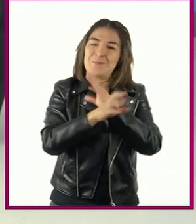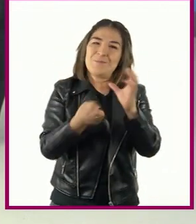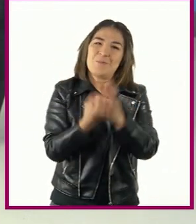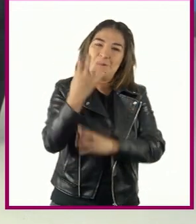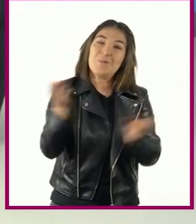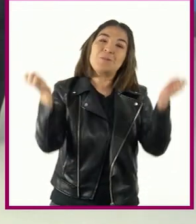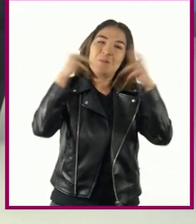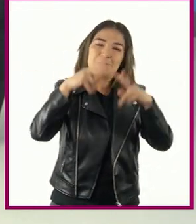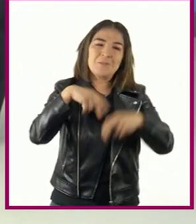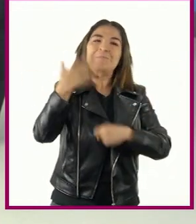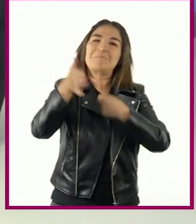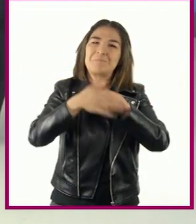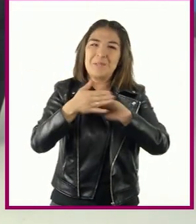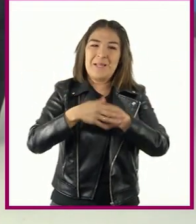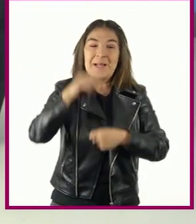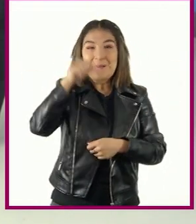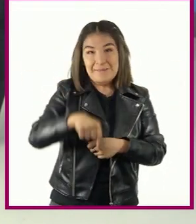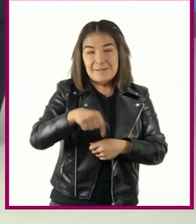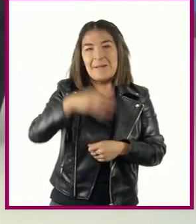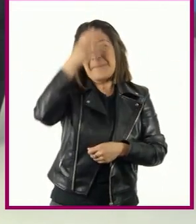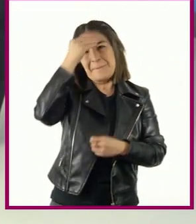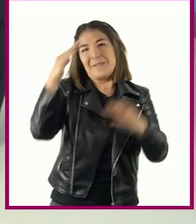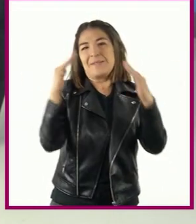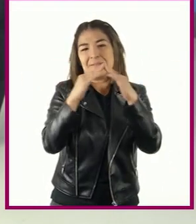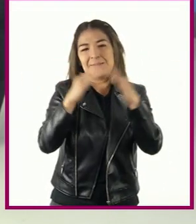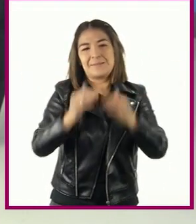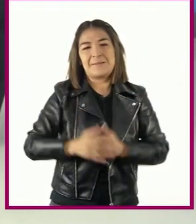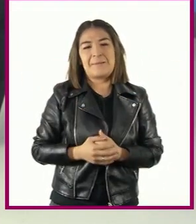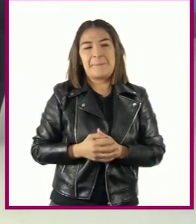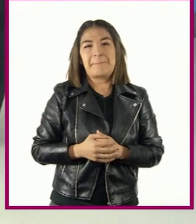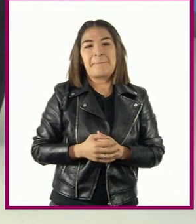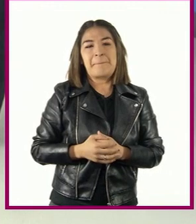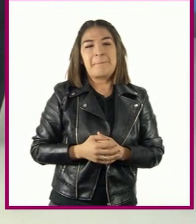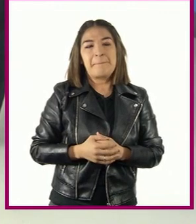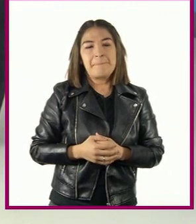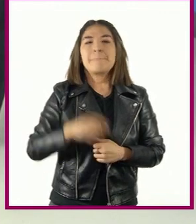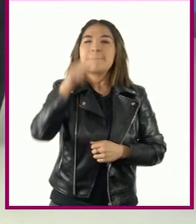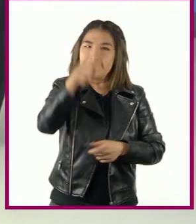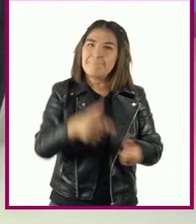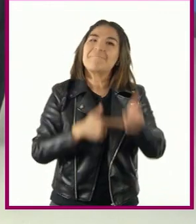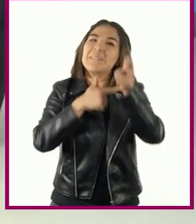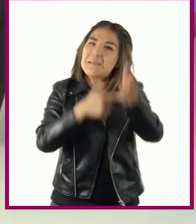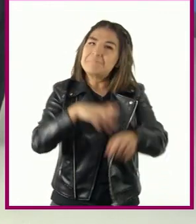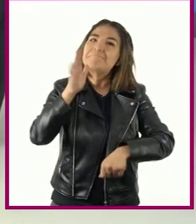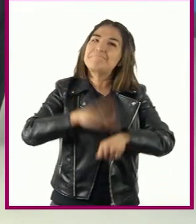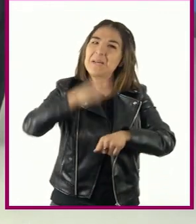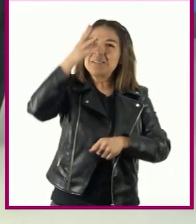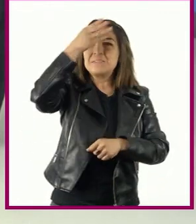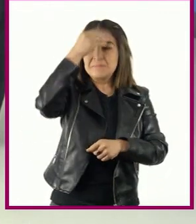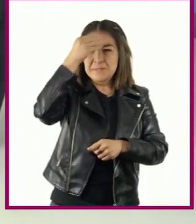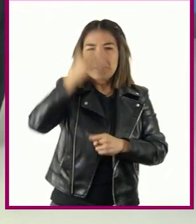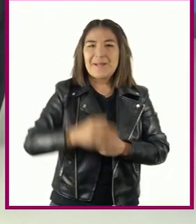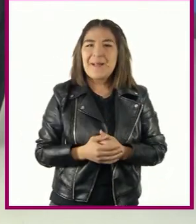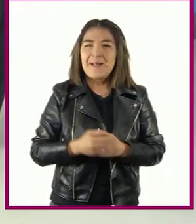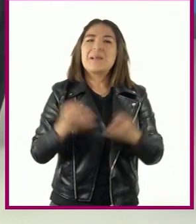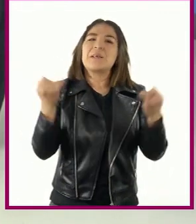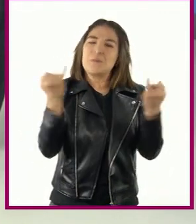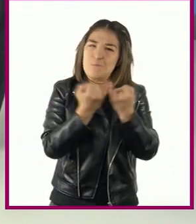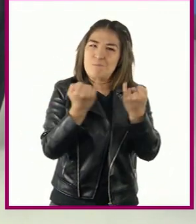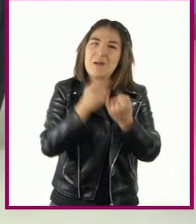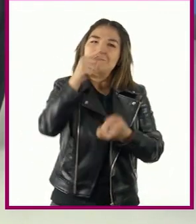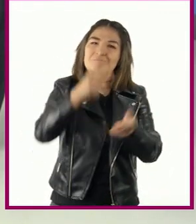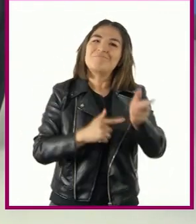Nos vemos la próxima vez aquí en Aprende en Casa. Les invito a que continúen aprendiendo y, por supuesto, a